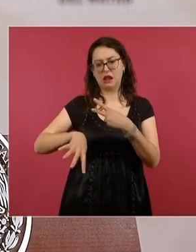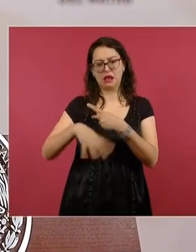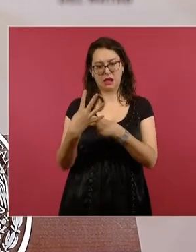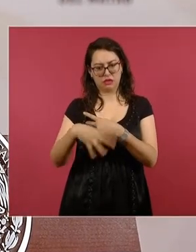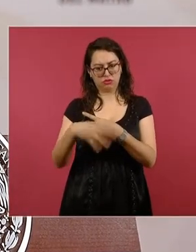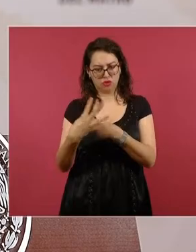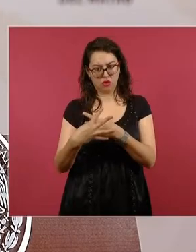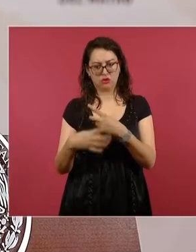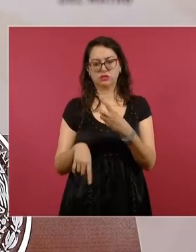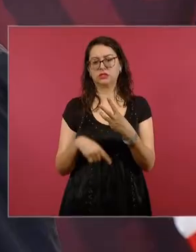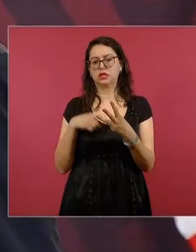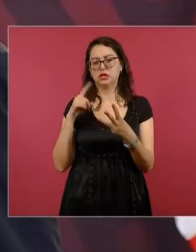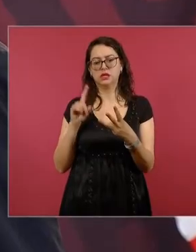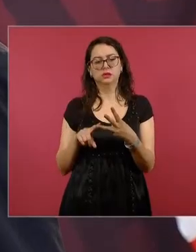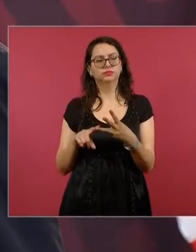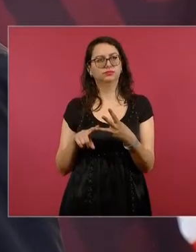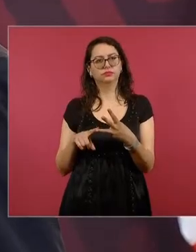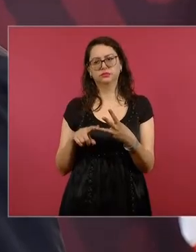todos los